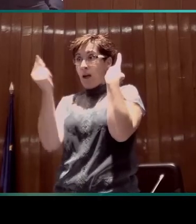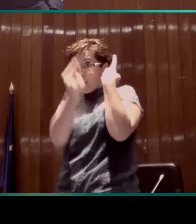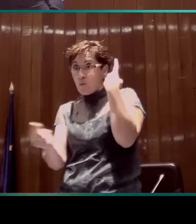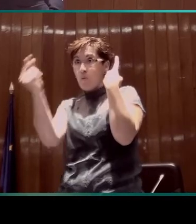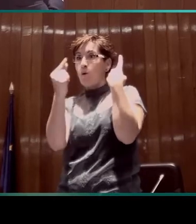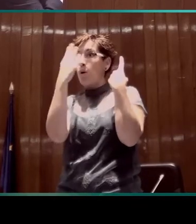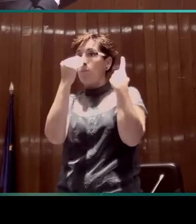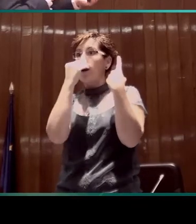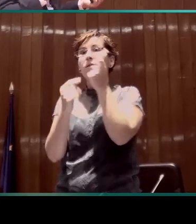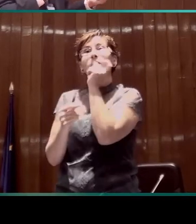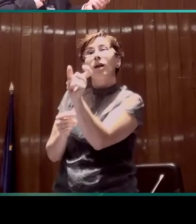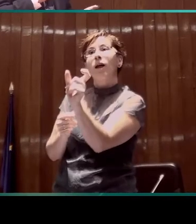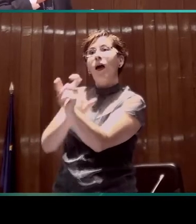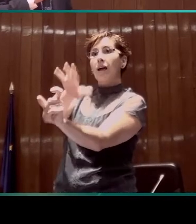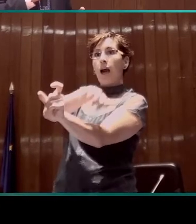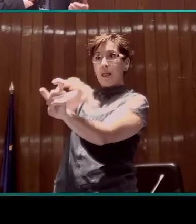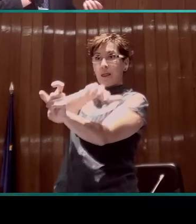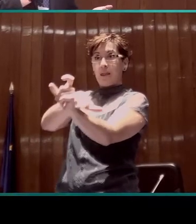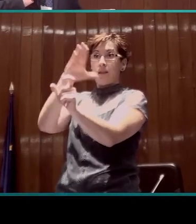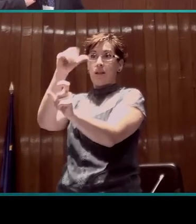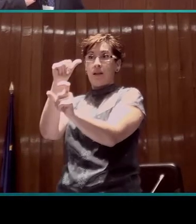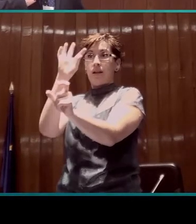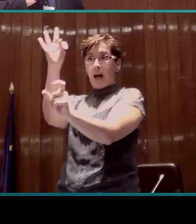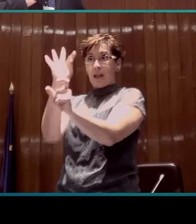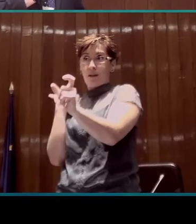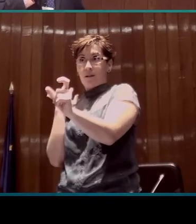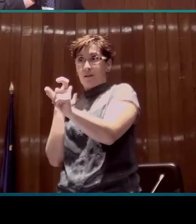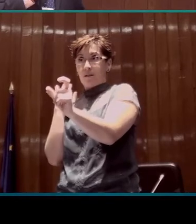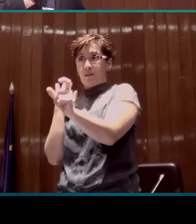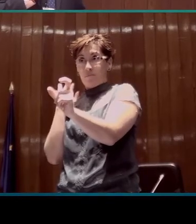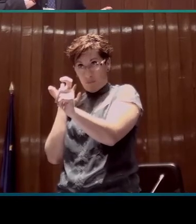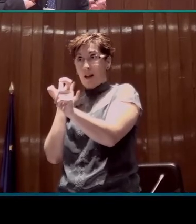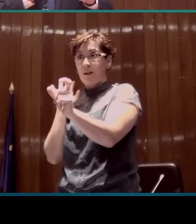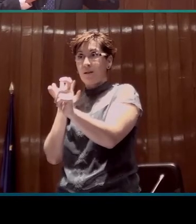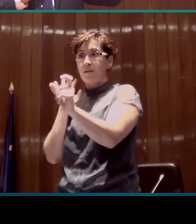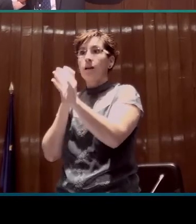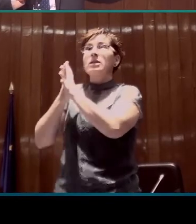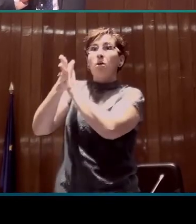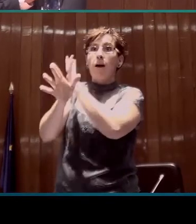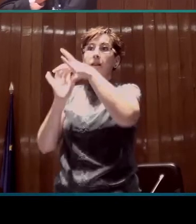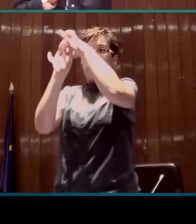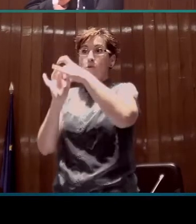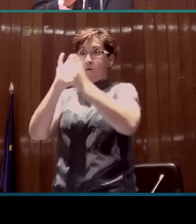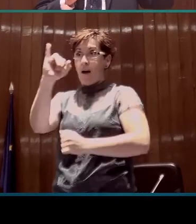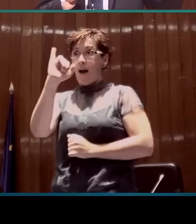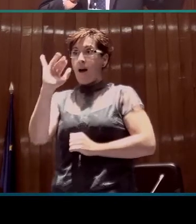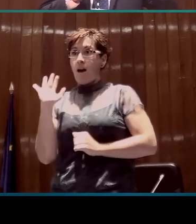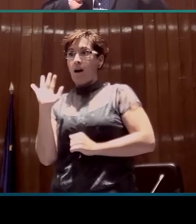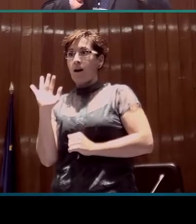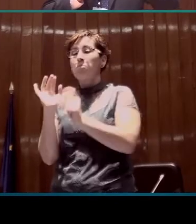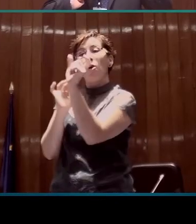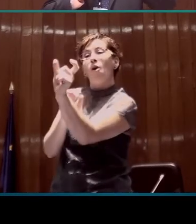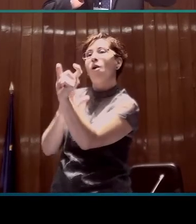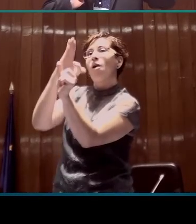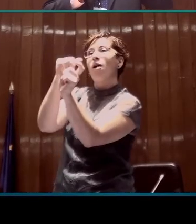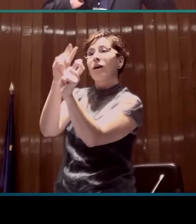está en inglés, cat, gato, tiene una relación semántica con perro, ¿verdad? Ignora gato, no, ni lo mires.